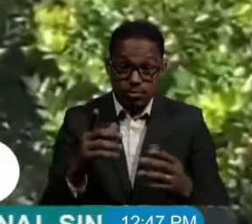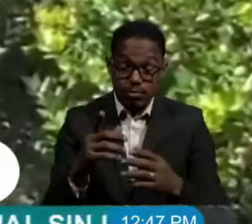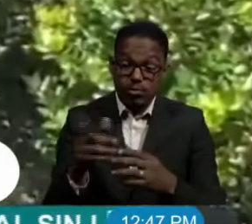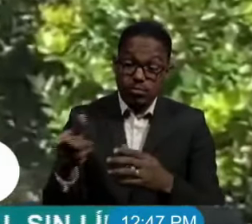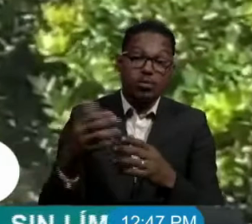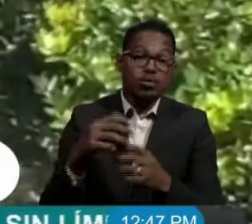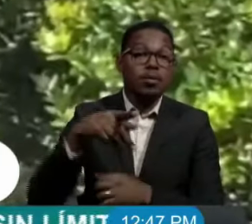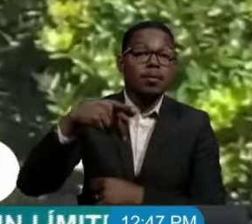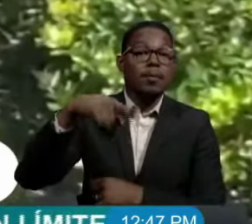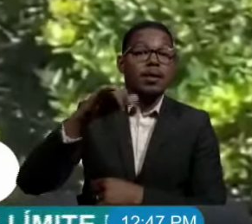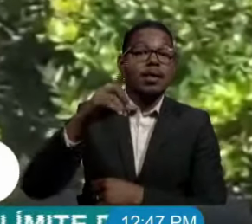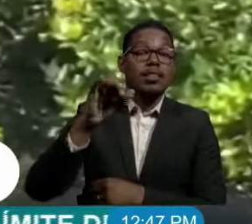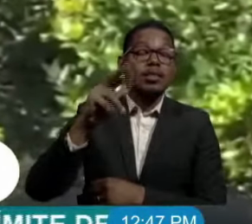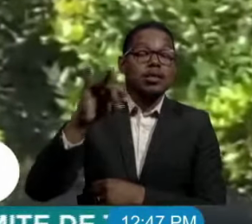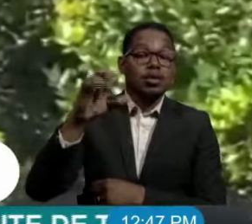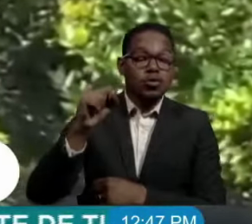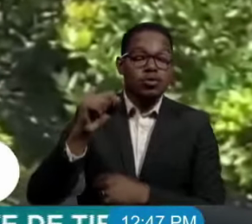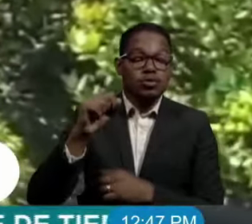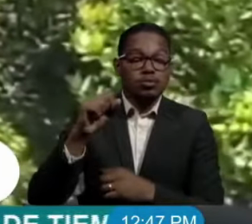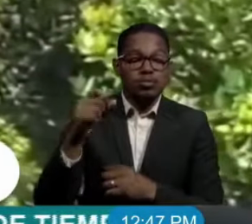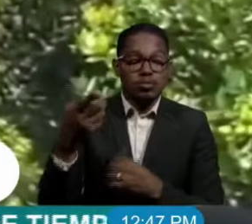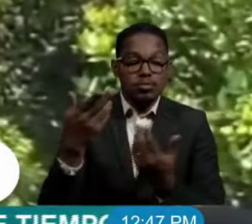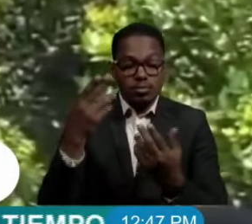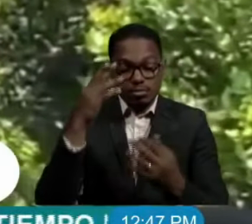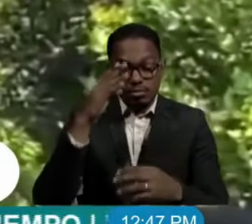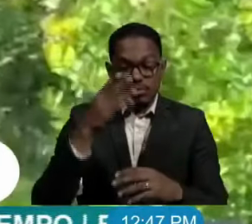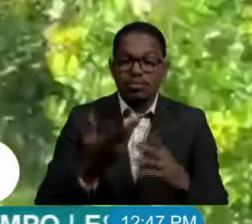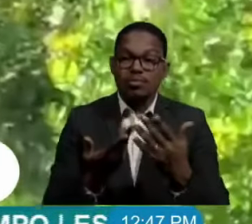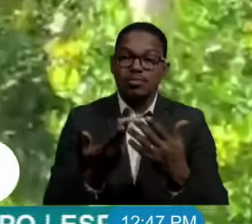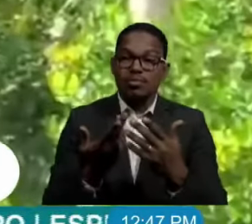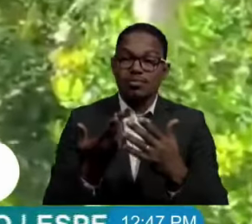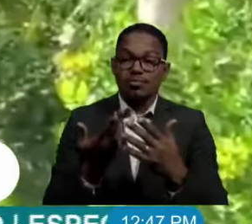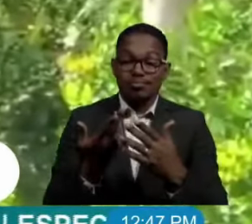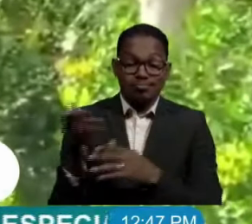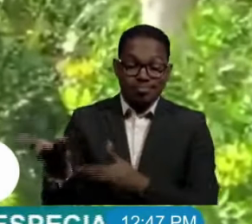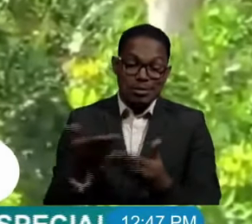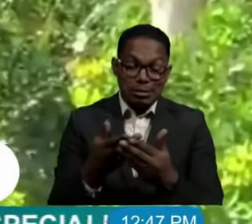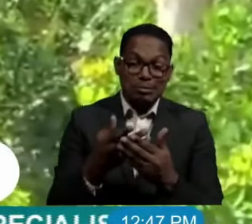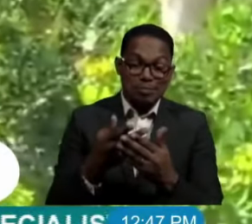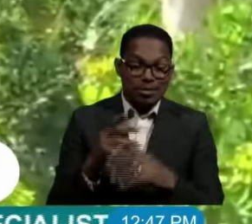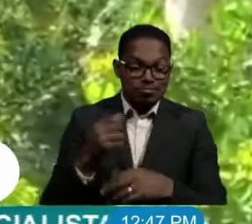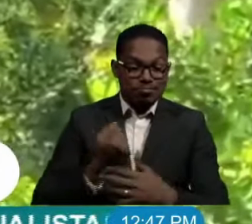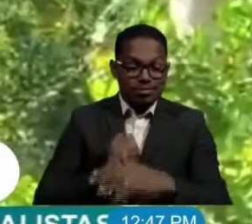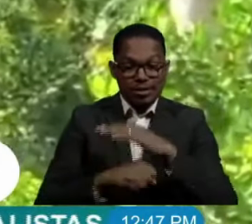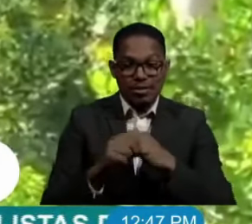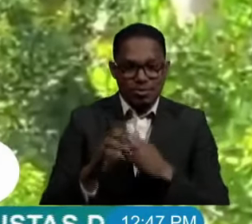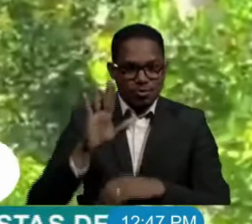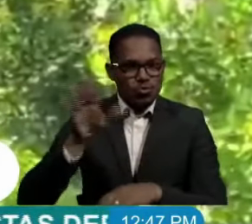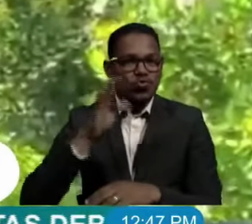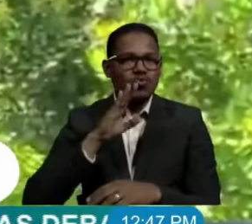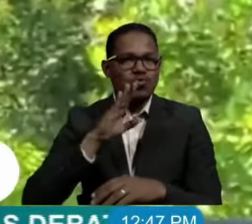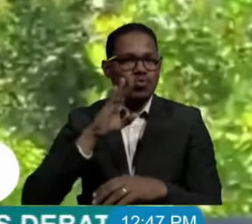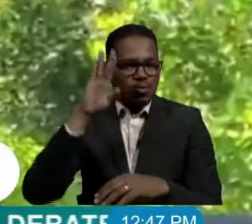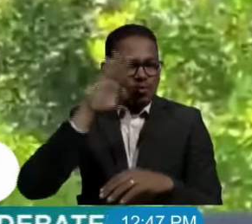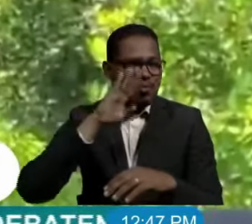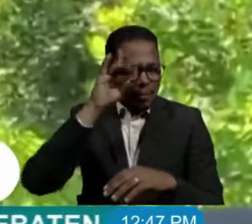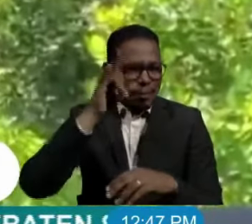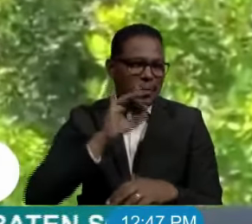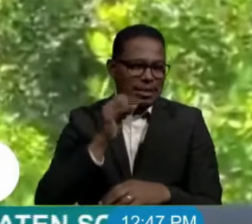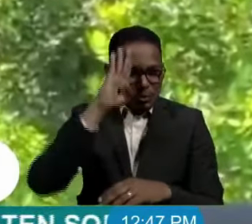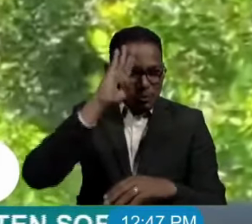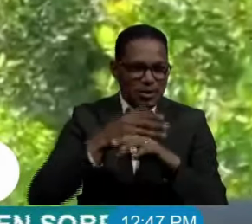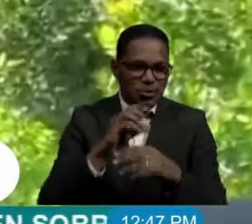que vinieron al nacimiento de nuestro hijo número 13. Queremos que Jarabacoa sea la atracción y el